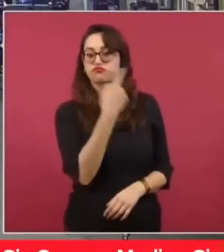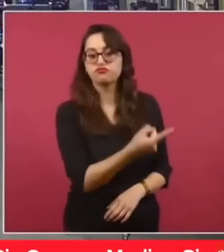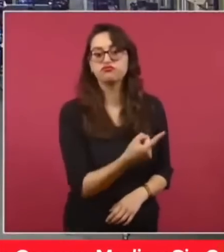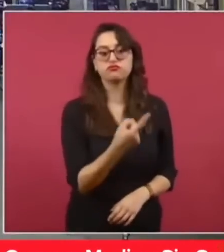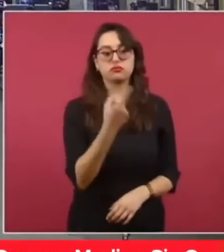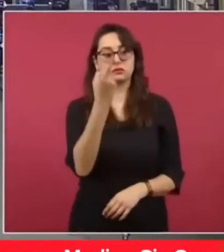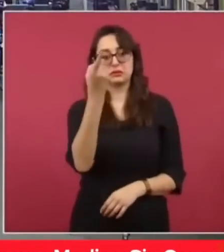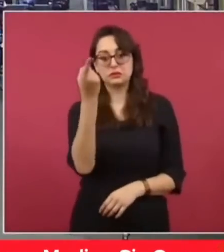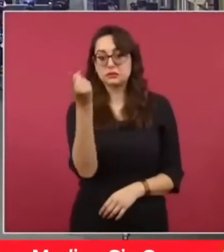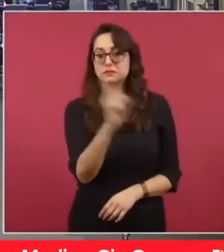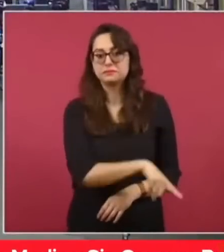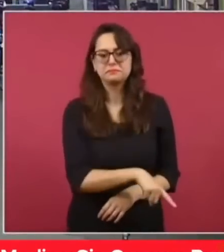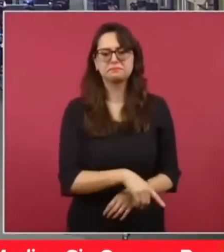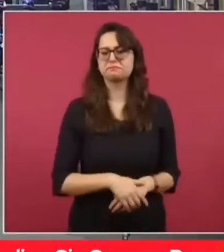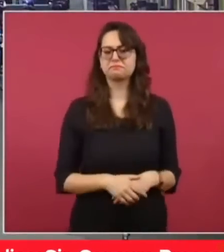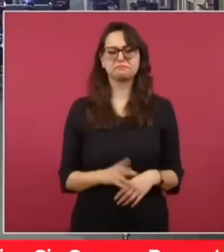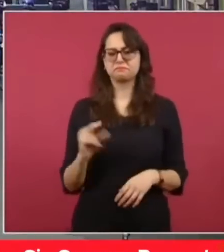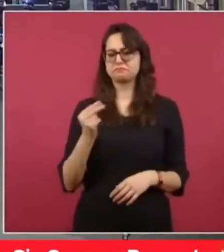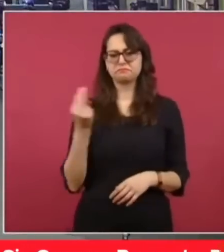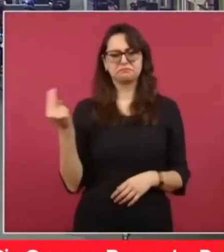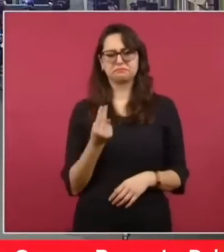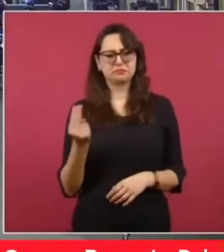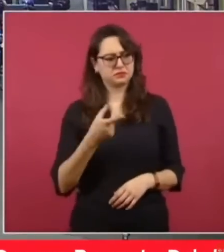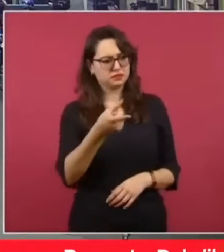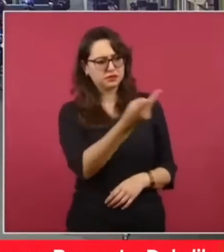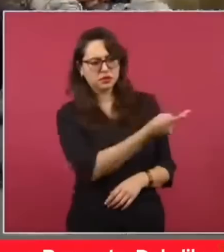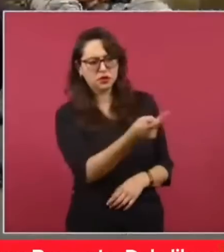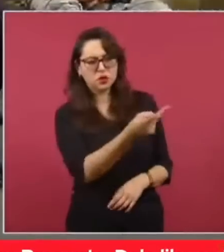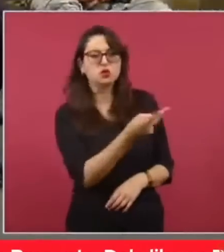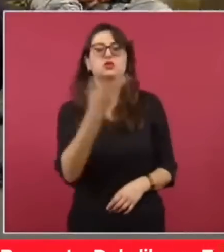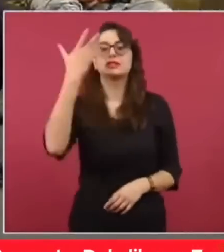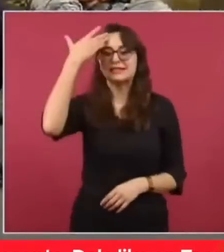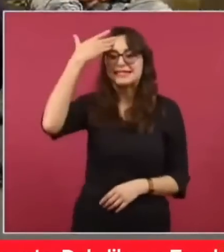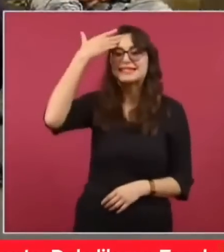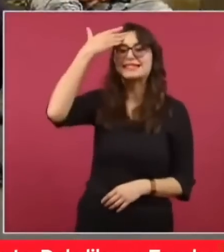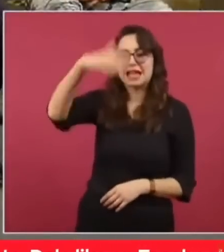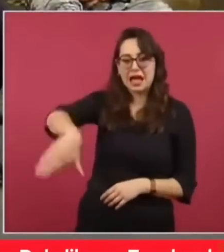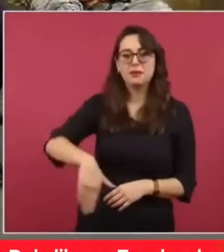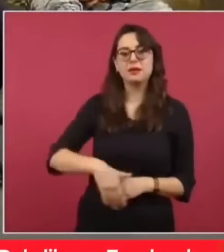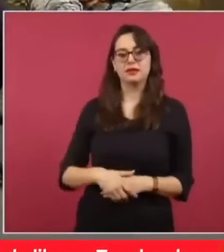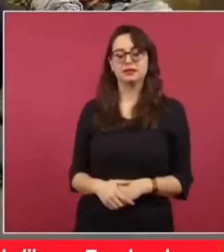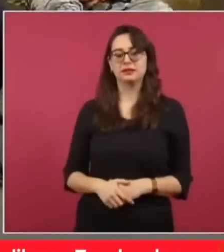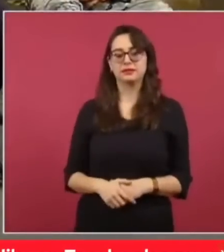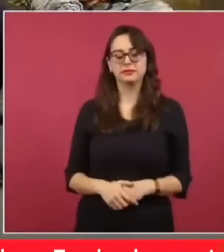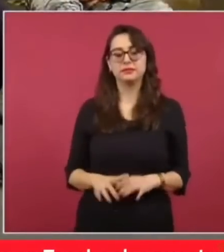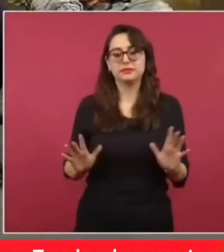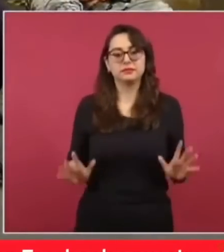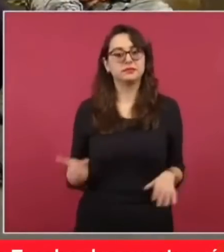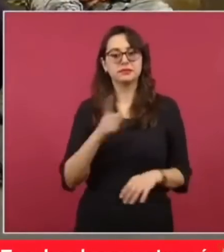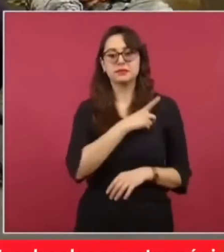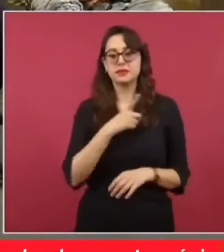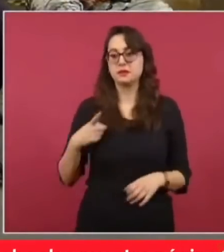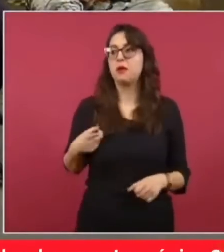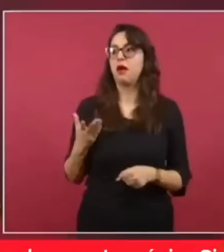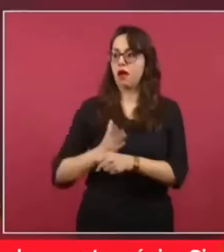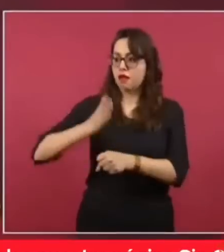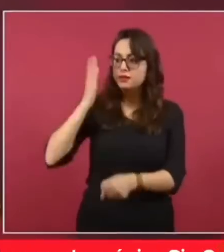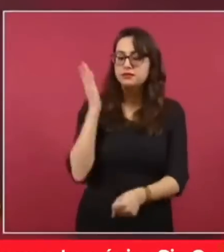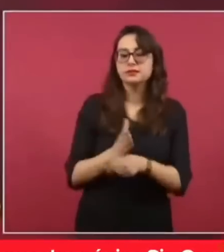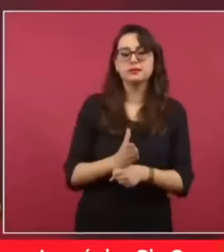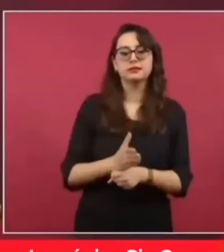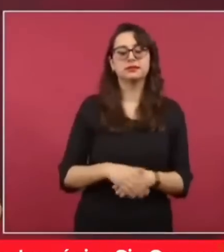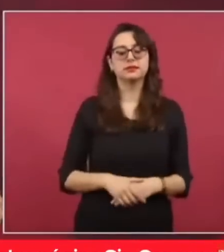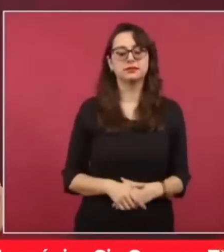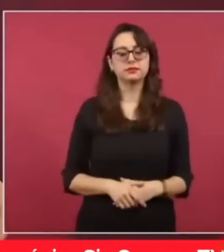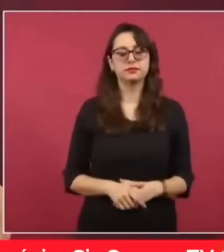que yo les instruya. Ellos ya saben y han actuado de esa manera.